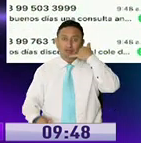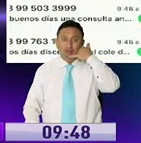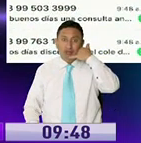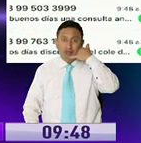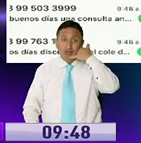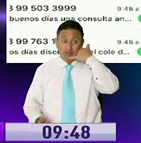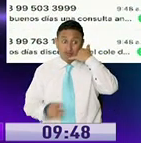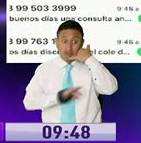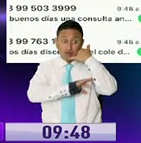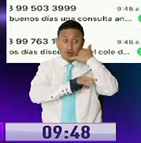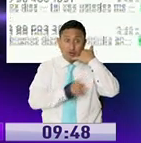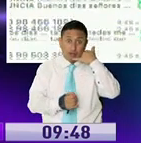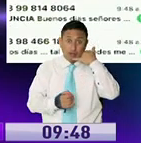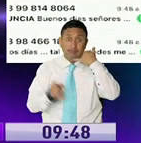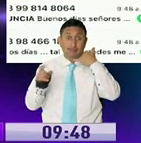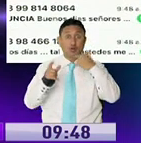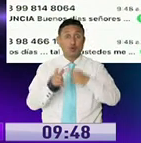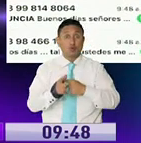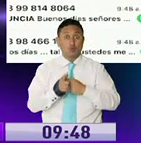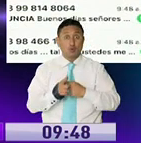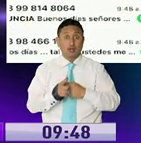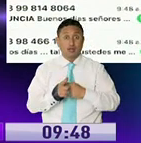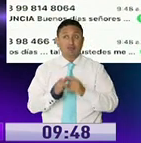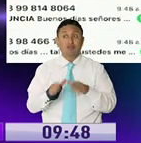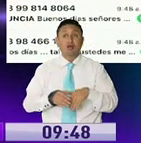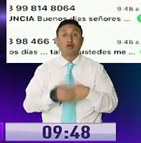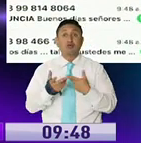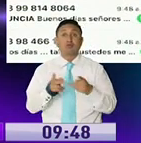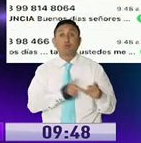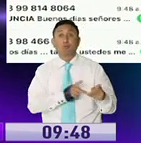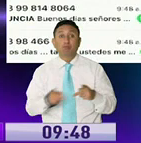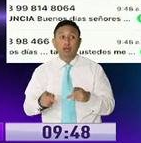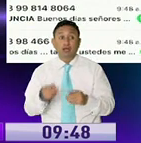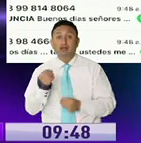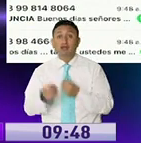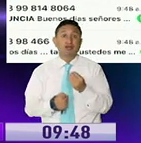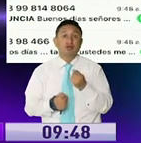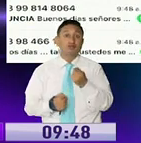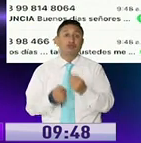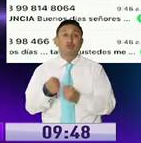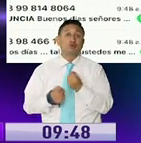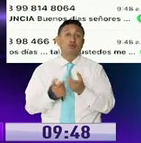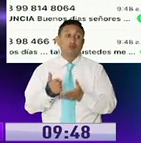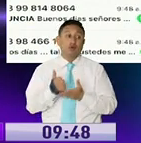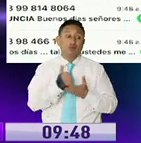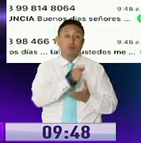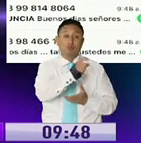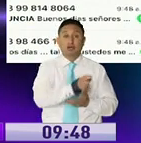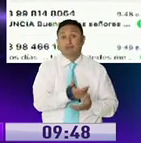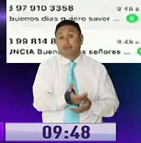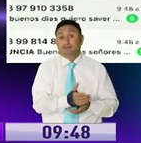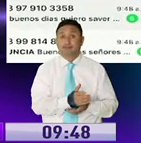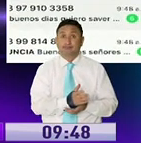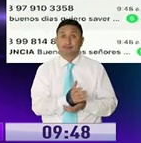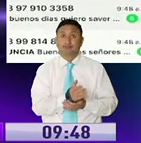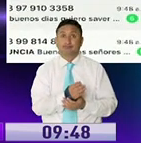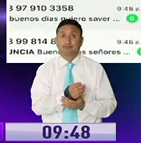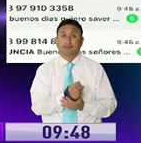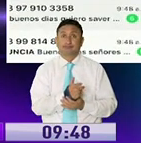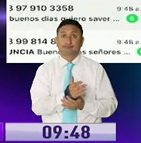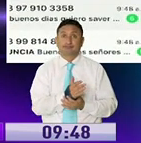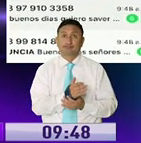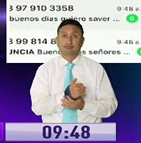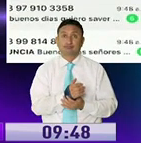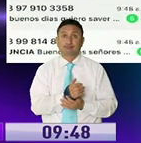le robaron. Entonces sería urgente, ¿qué plan de contingencia, qué protocolo maneja Movistar para ayudar a este señor? Sí, pobrecito. Realmente.